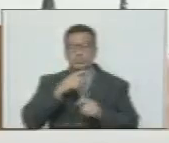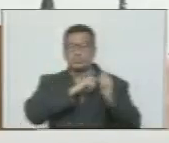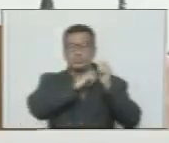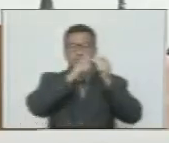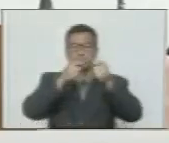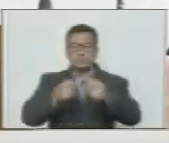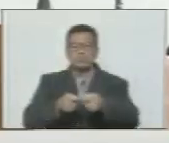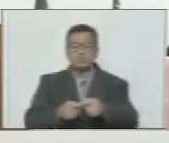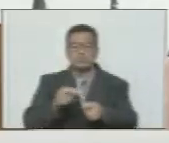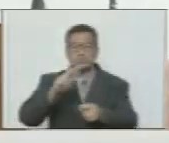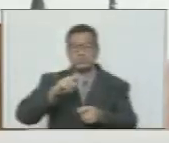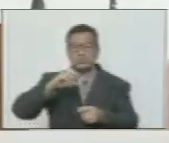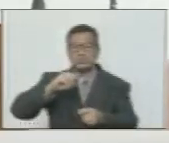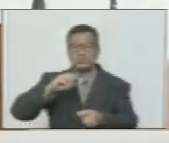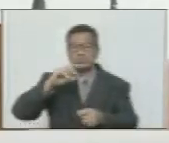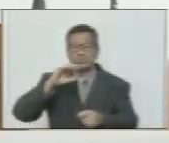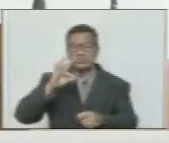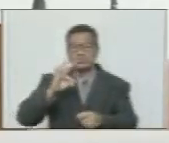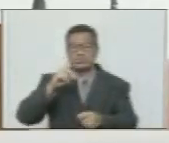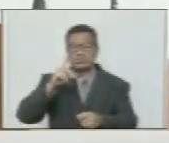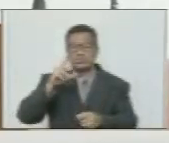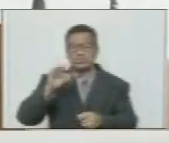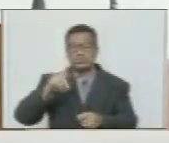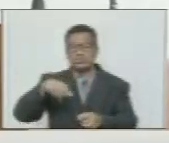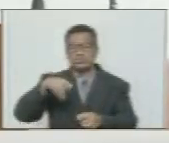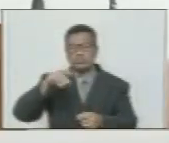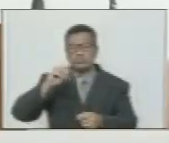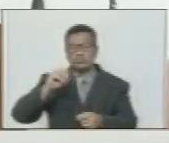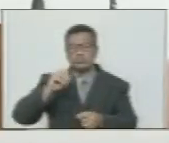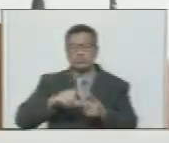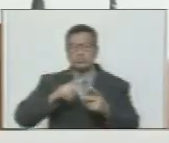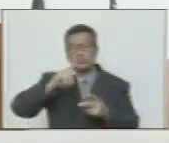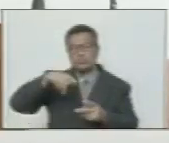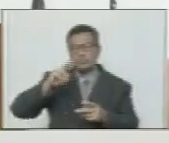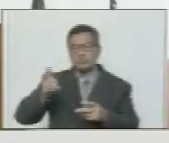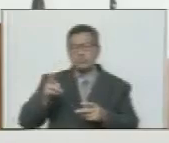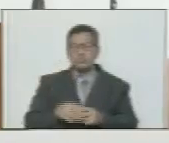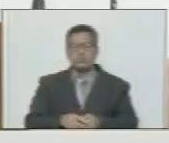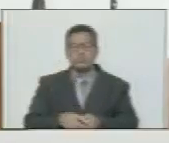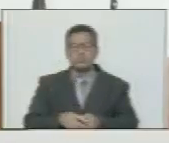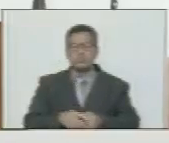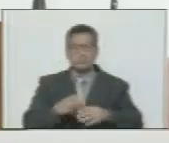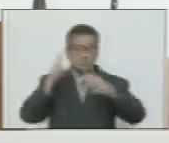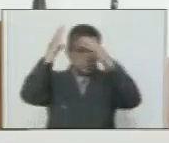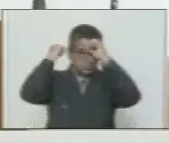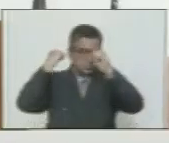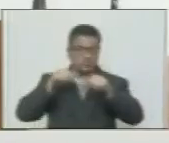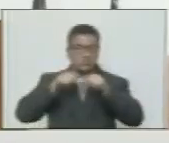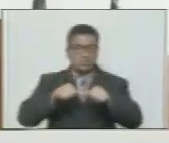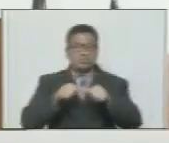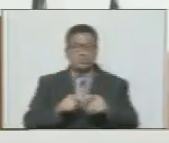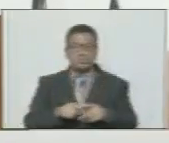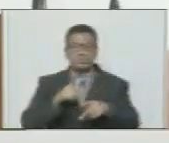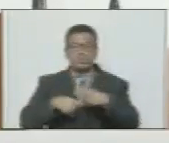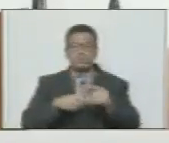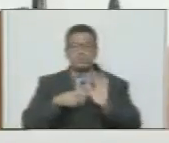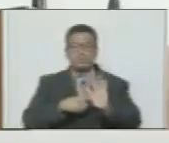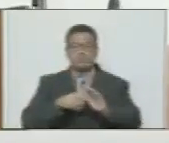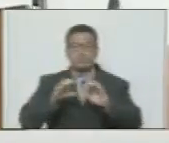de designar a Rodolfo Humberto Pérez Hernández como embajador